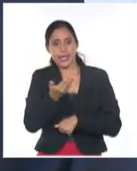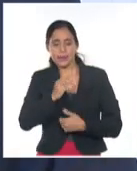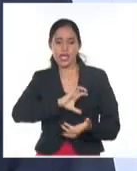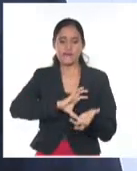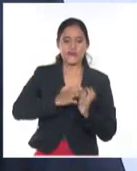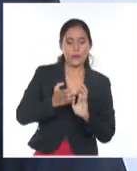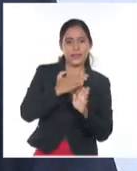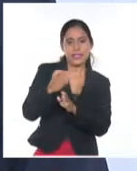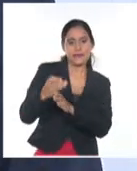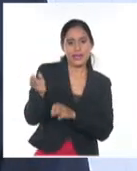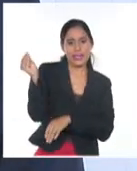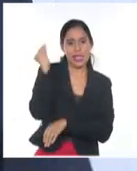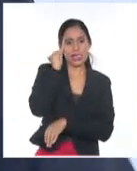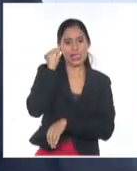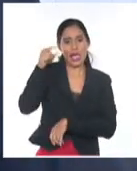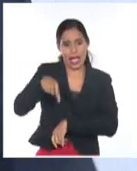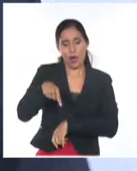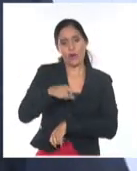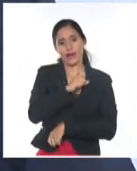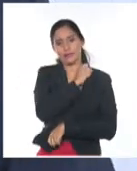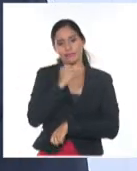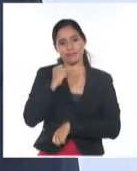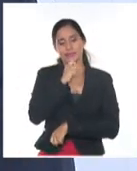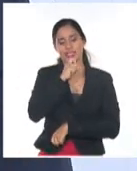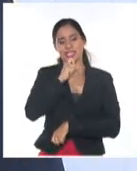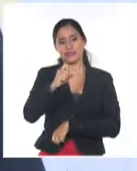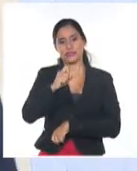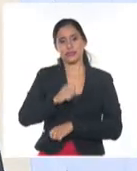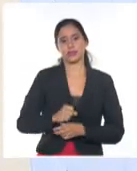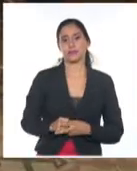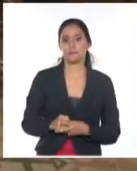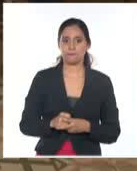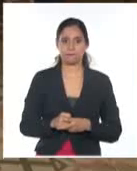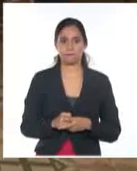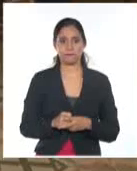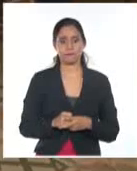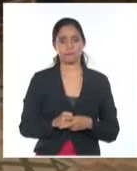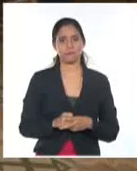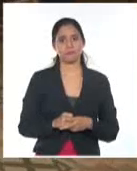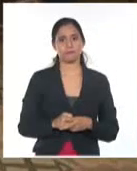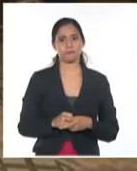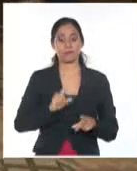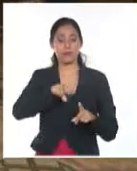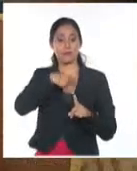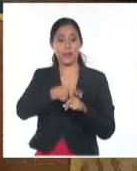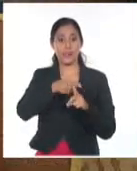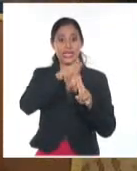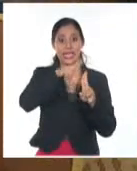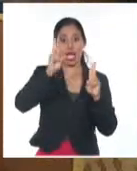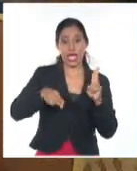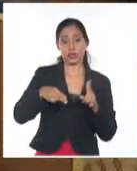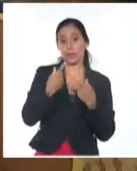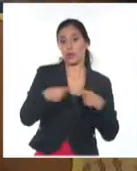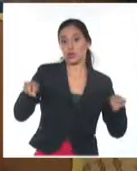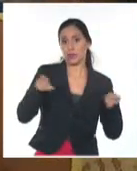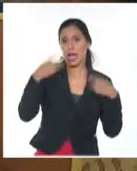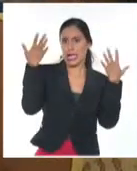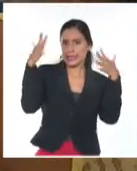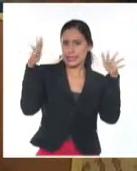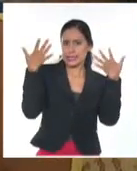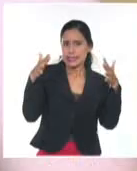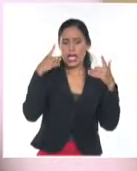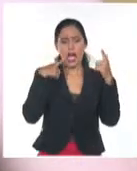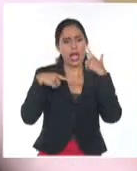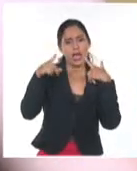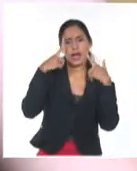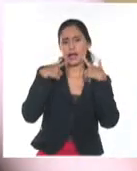lograr conquistar esto que es tan difícil como es el canto lírico y el teatro musical. Frente a torrentes de aplausos y contagiosas lágrimas, los